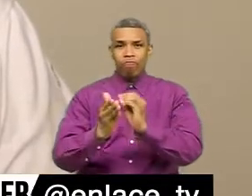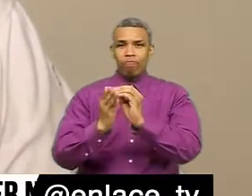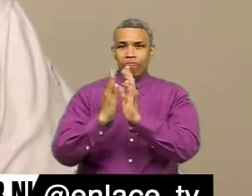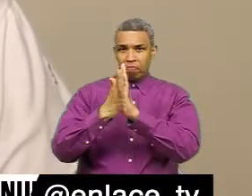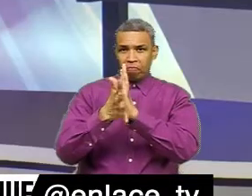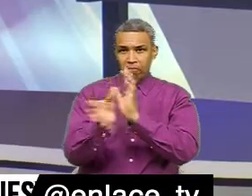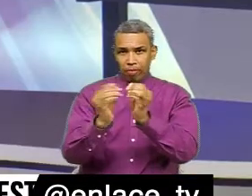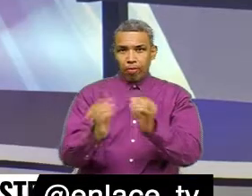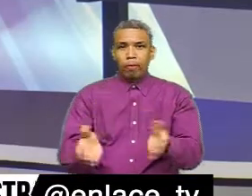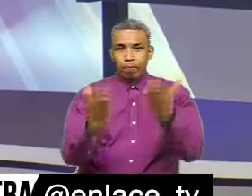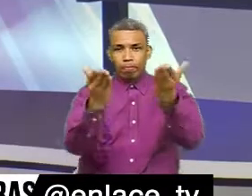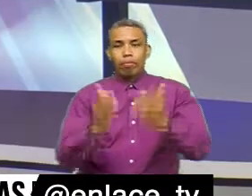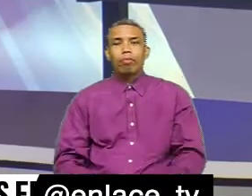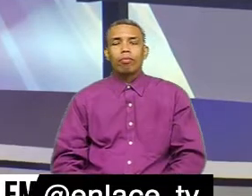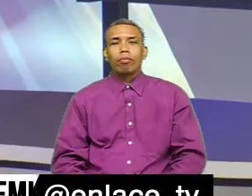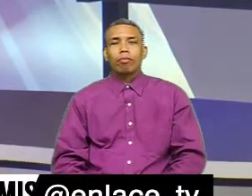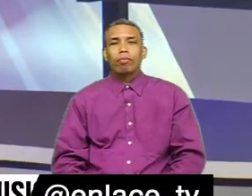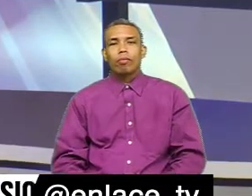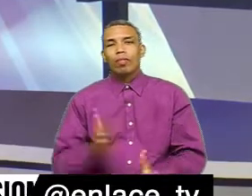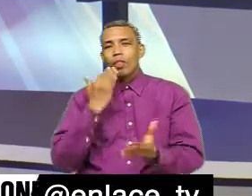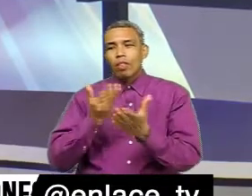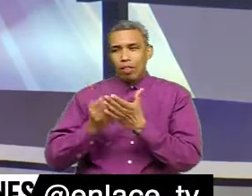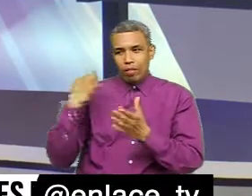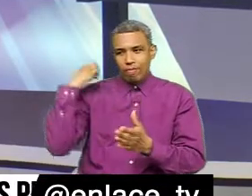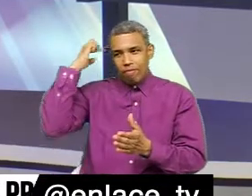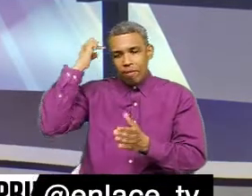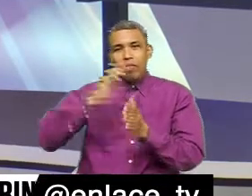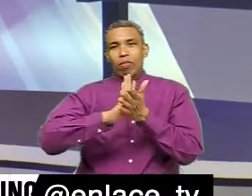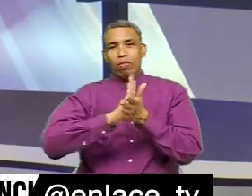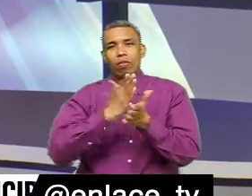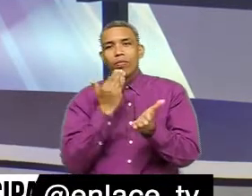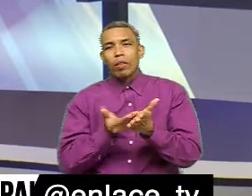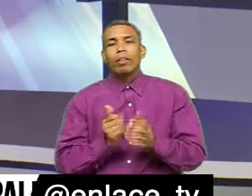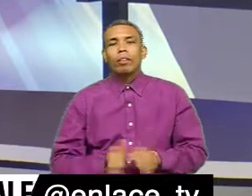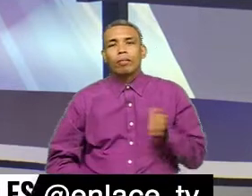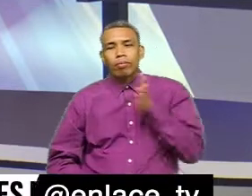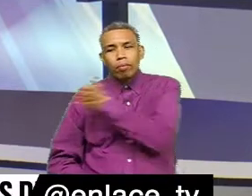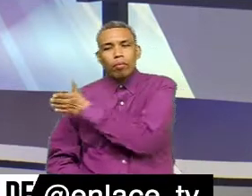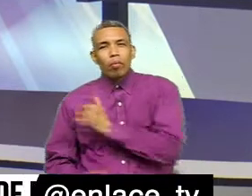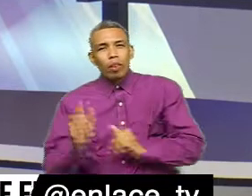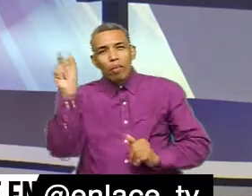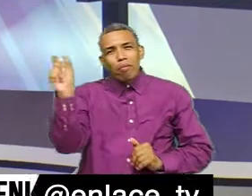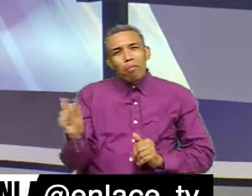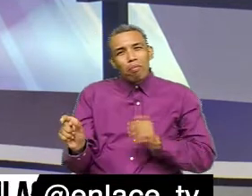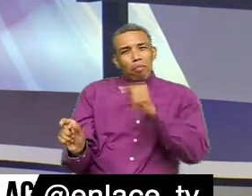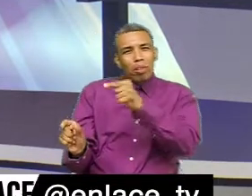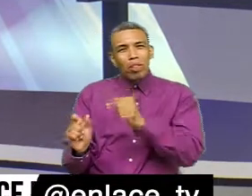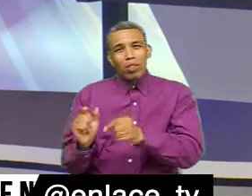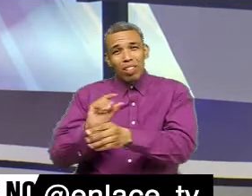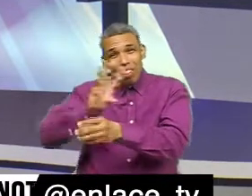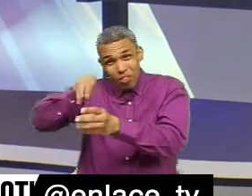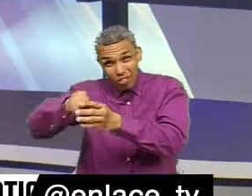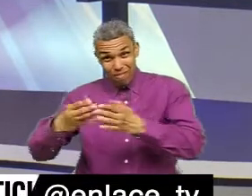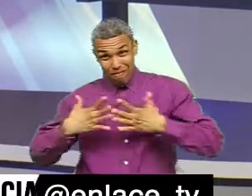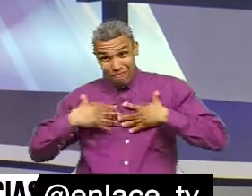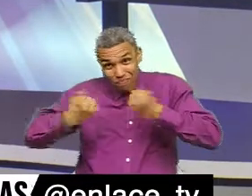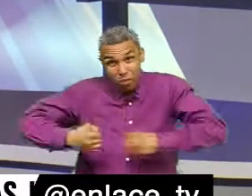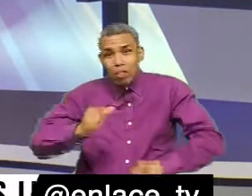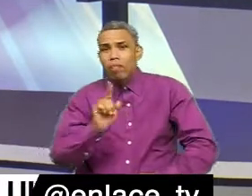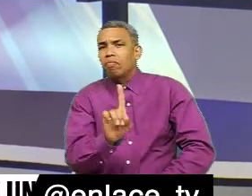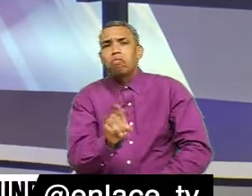buenas tardes. Pedro, gracias. Buenas tardes. Un habitante de calle fue capturado por la policía luego de hurtar un computador que ya fue devuelto a sus